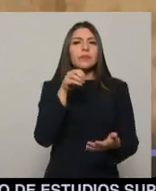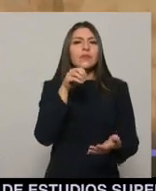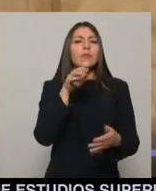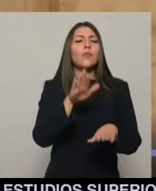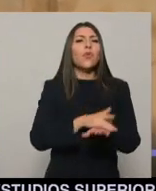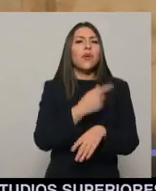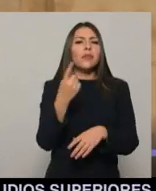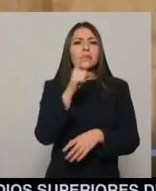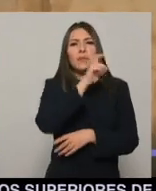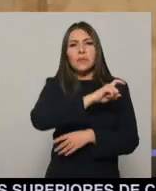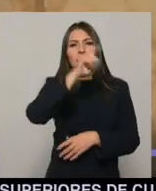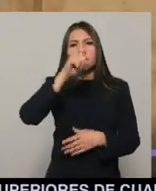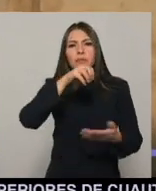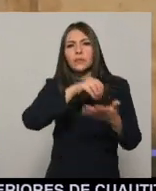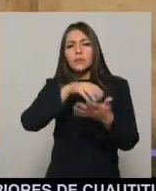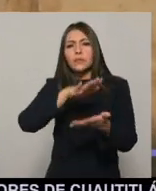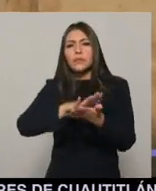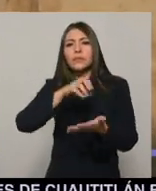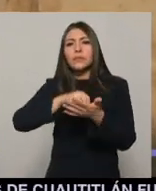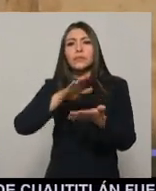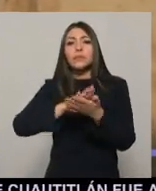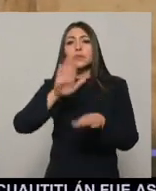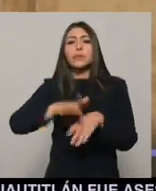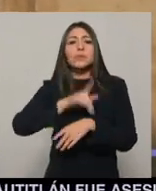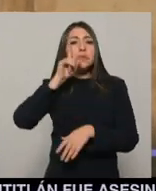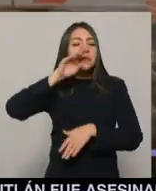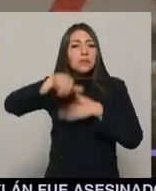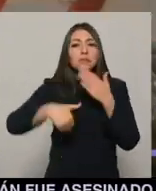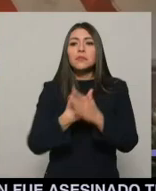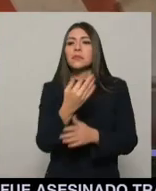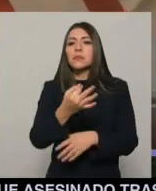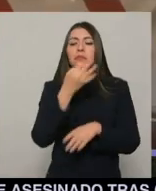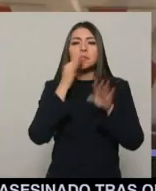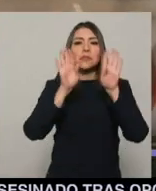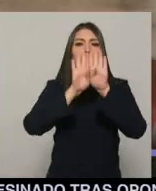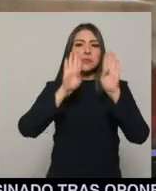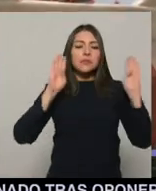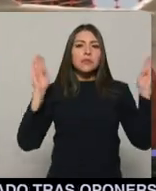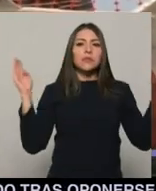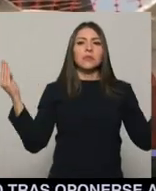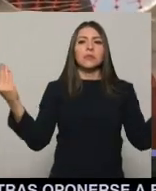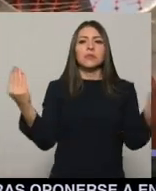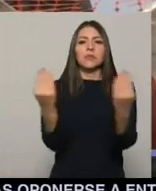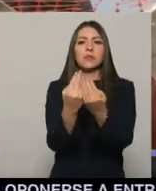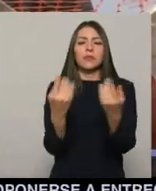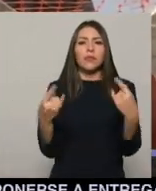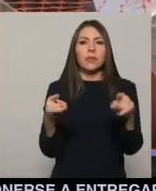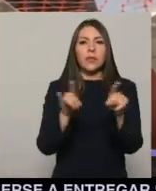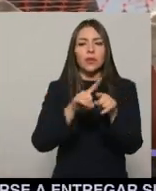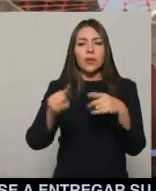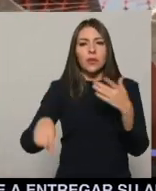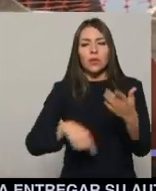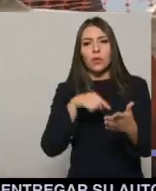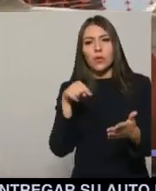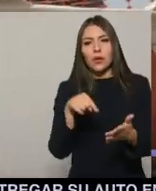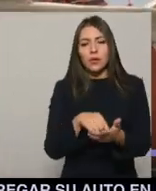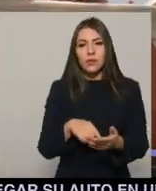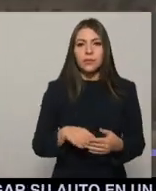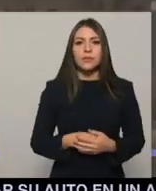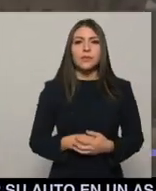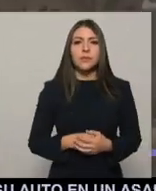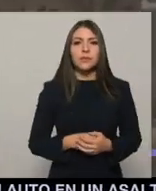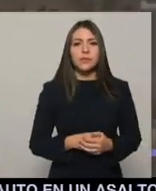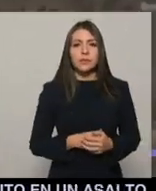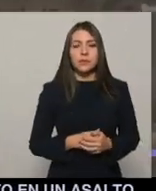qué? Porque inmediatamente al otro día tapiaron el lugar, que es esta participación del